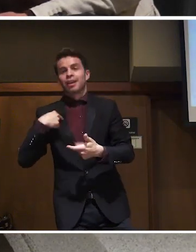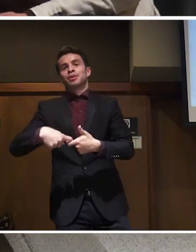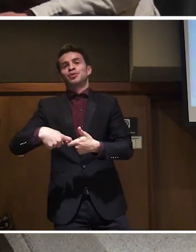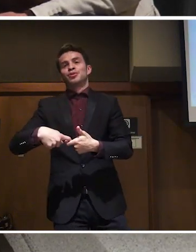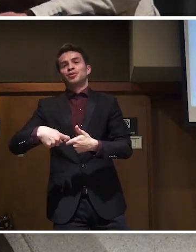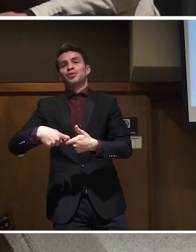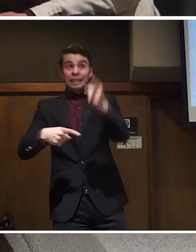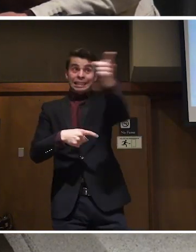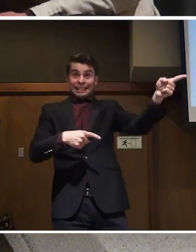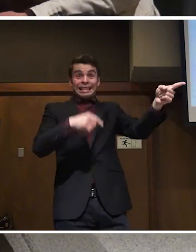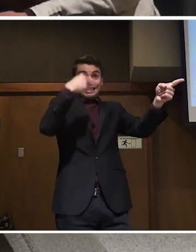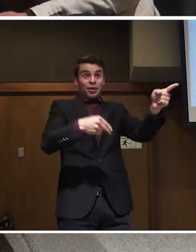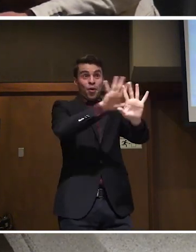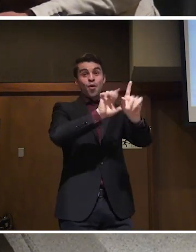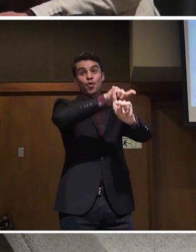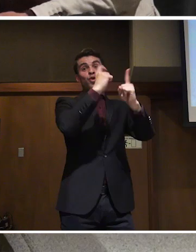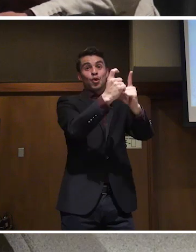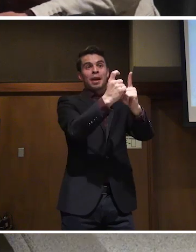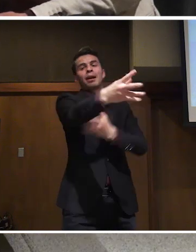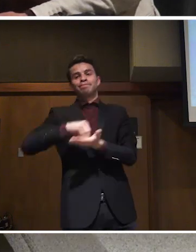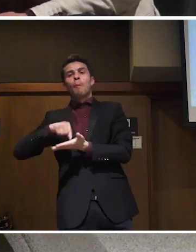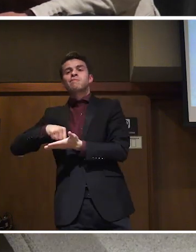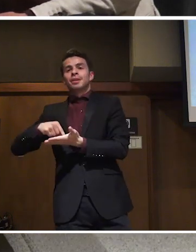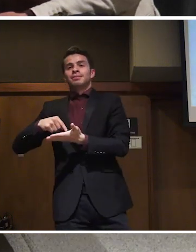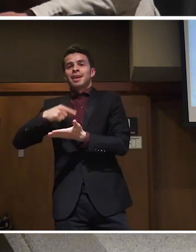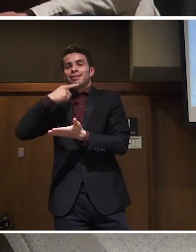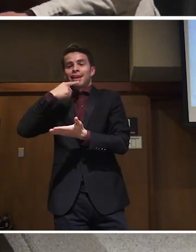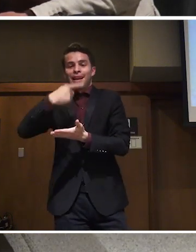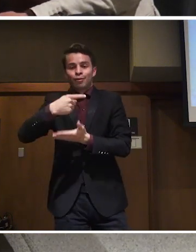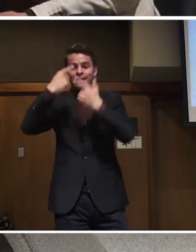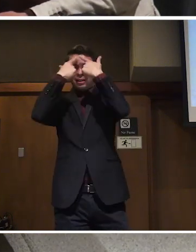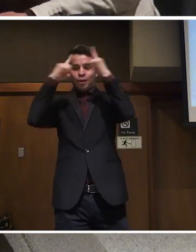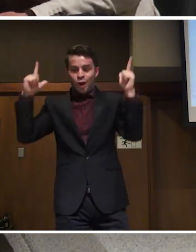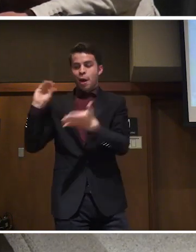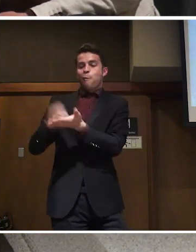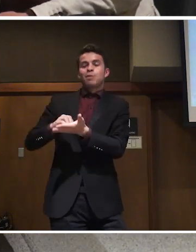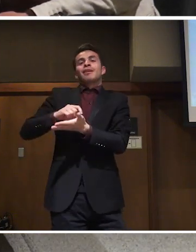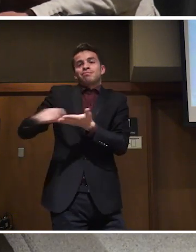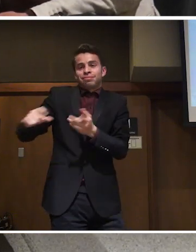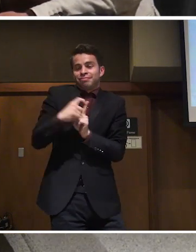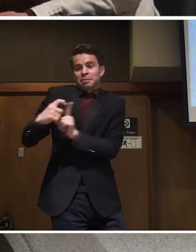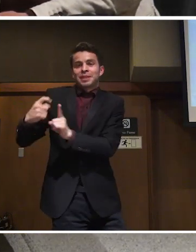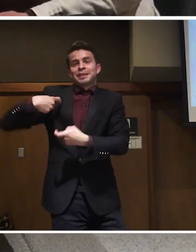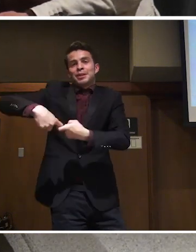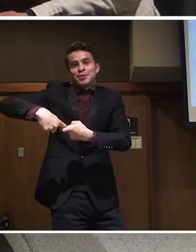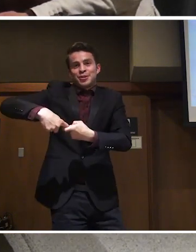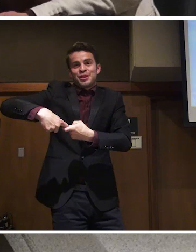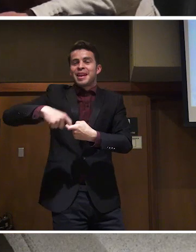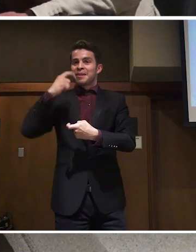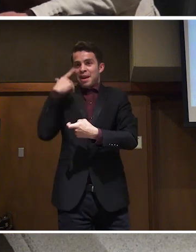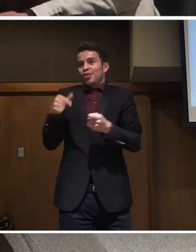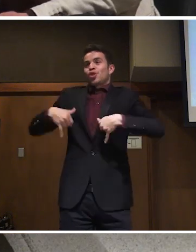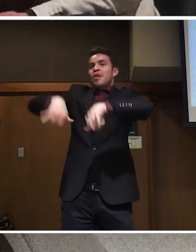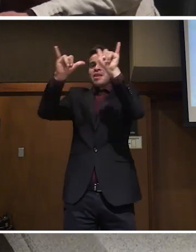el lenguaje, es parte de los instrumentos centrales de dominio de unos sectores en Colombia sobre otros, y